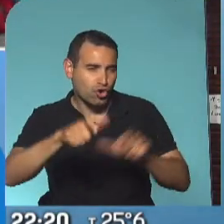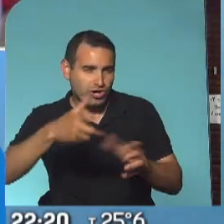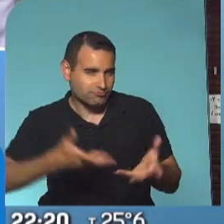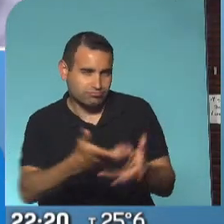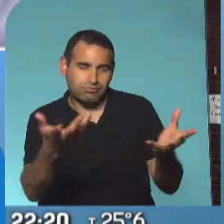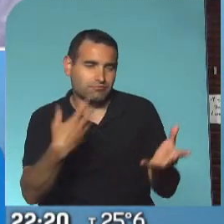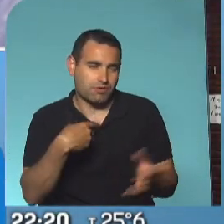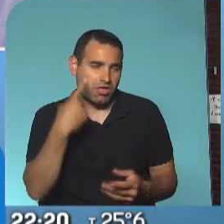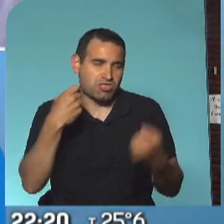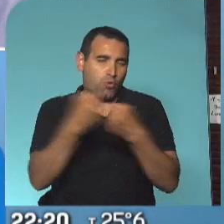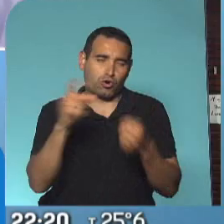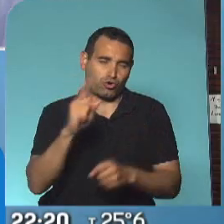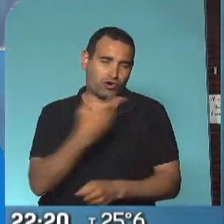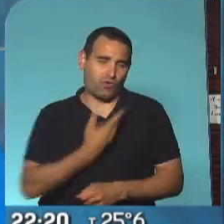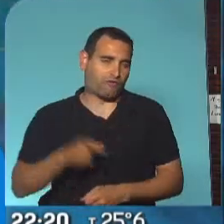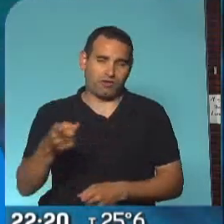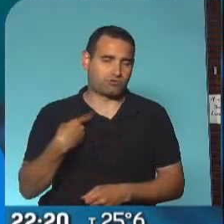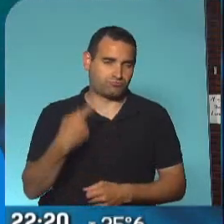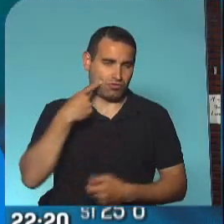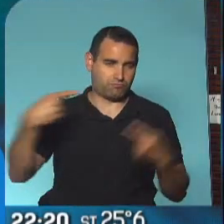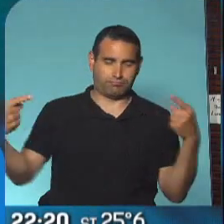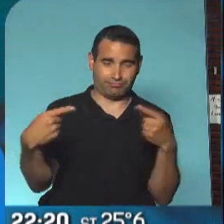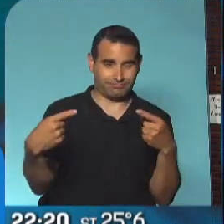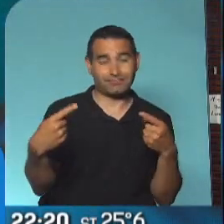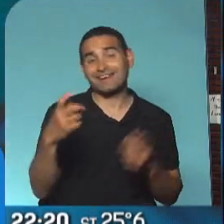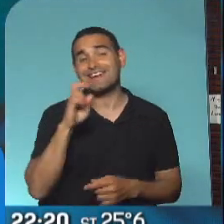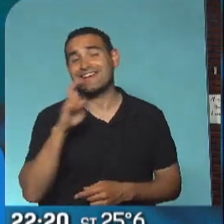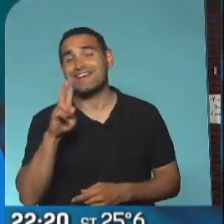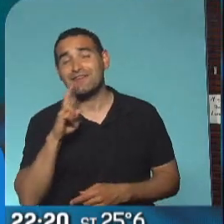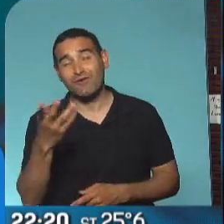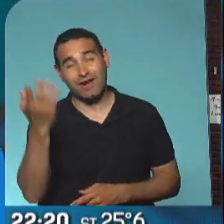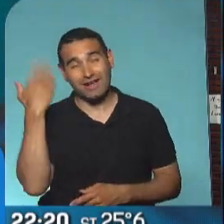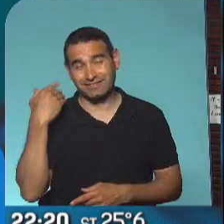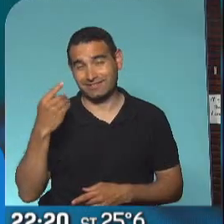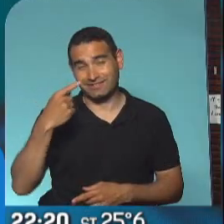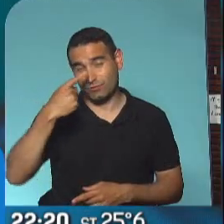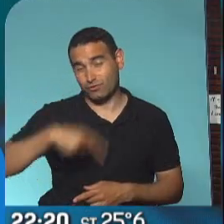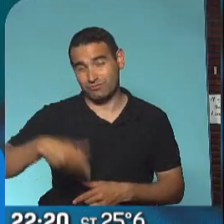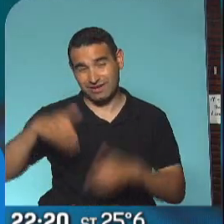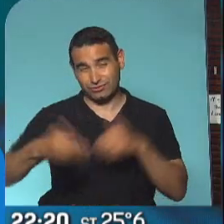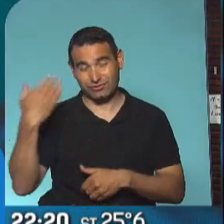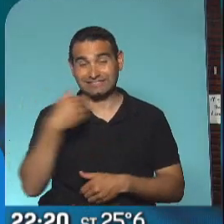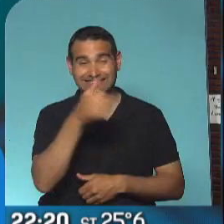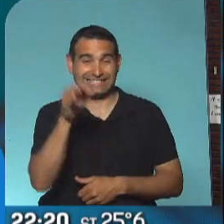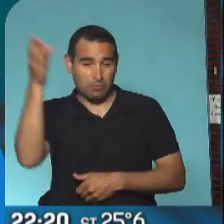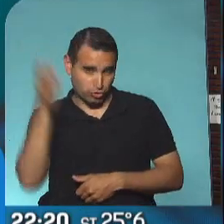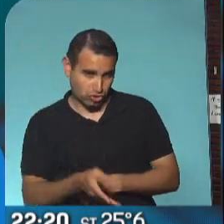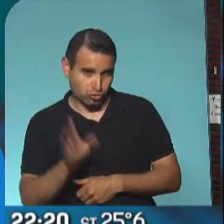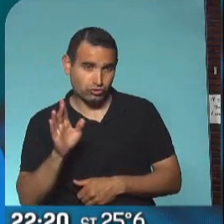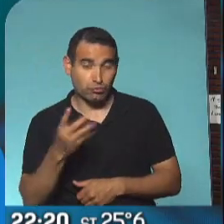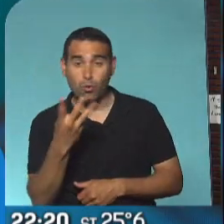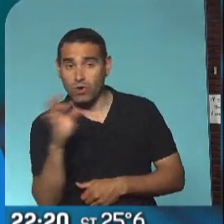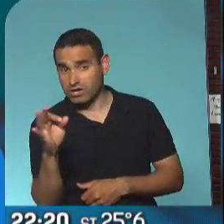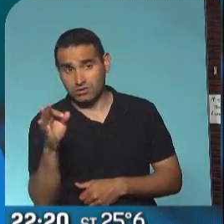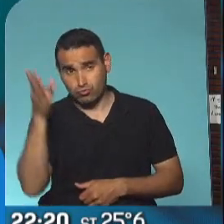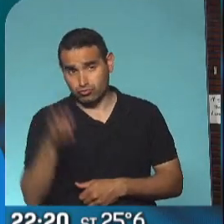está de acuerdo con el gobierno de turno, ¿no? Incluso Evo Morales, el punto más alto fue en la última elección, que superó el 60%, pero uno podría decir hay 40